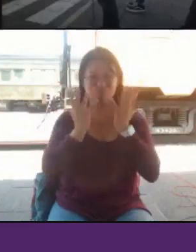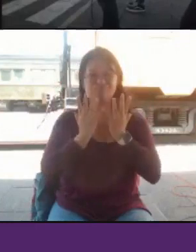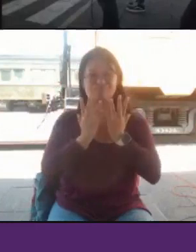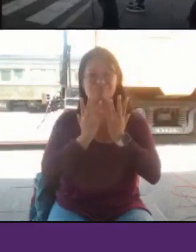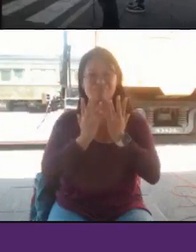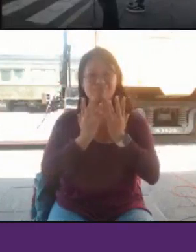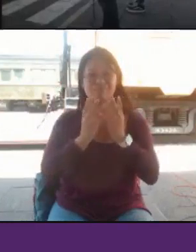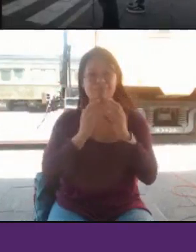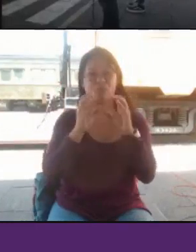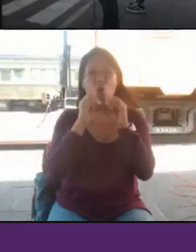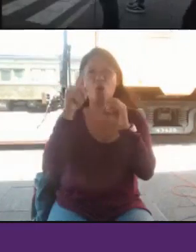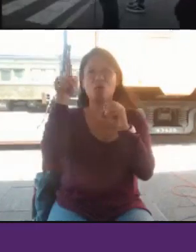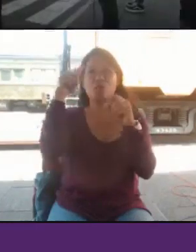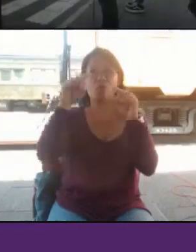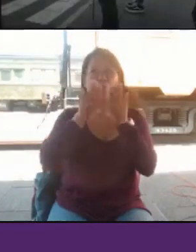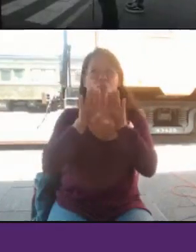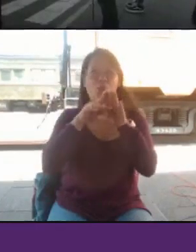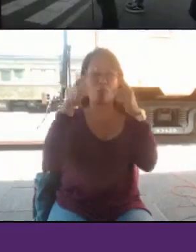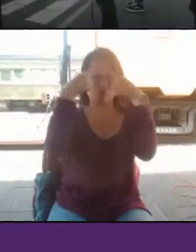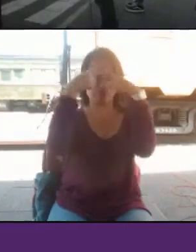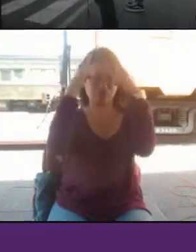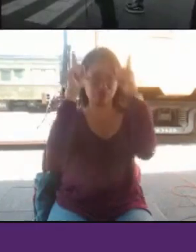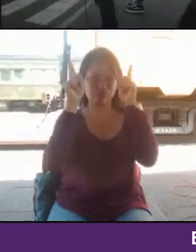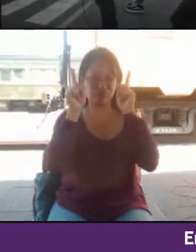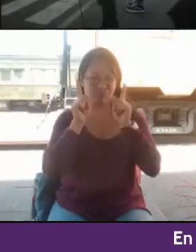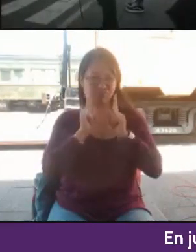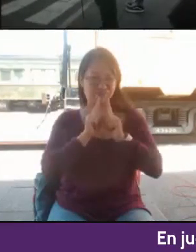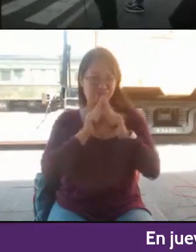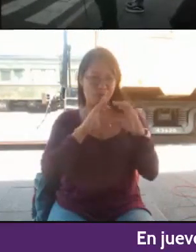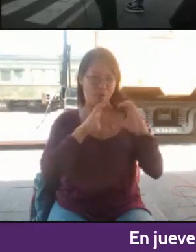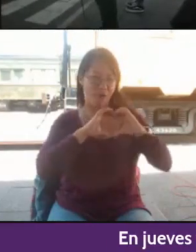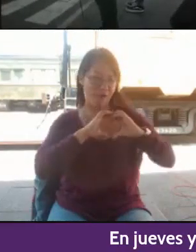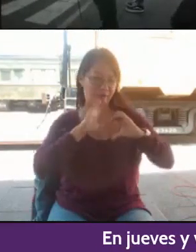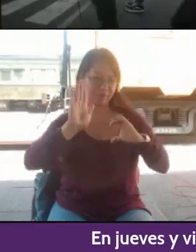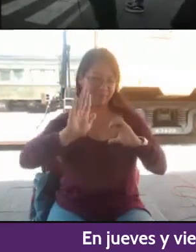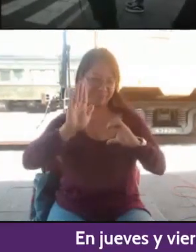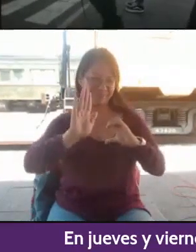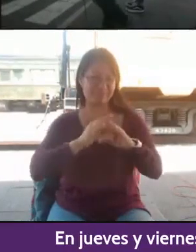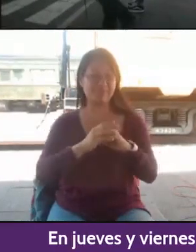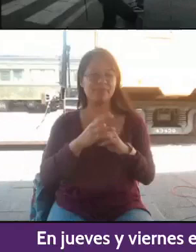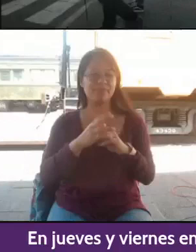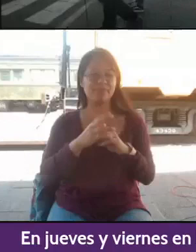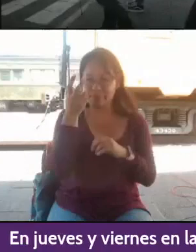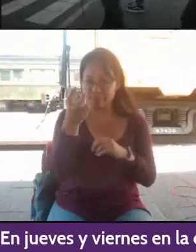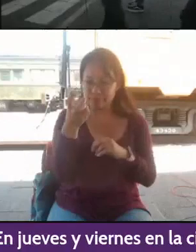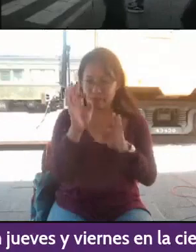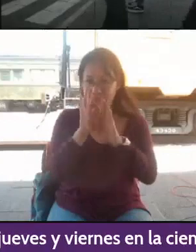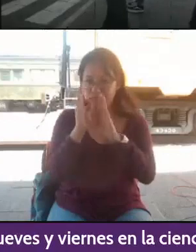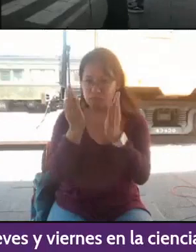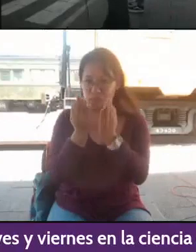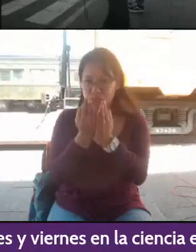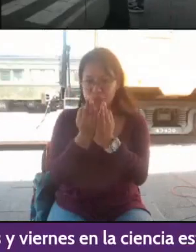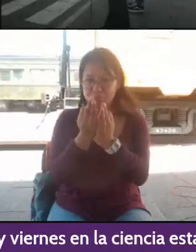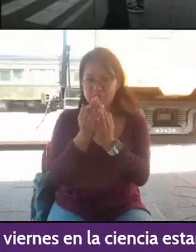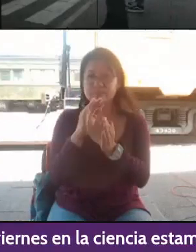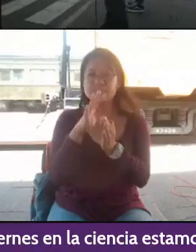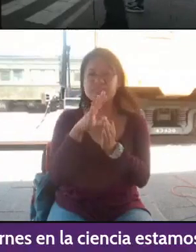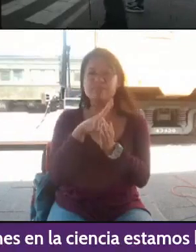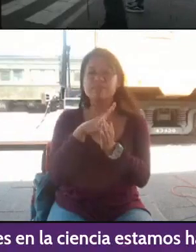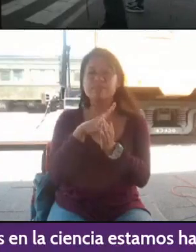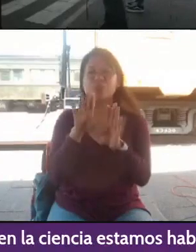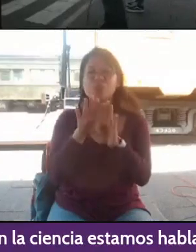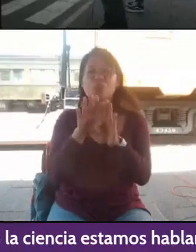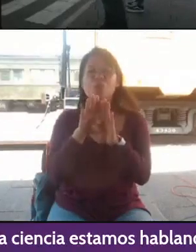de corazoncito a la cara, porque es más tierra, ¿no? Pregunta para allá. Ahí está. La forma de corazón se lo da un arreglo